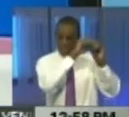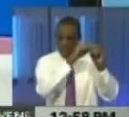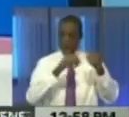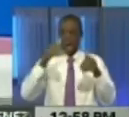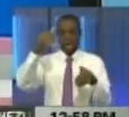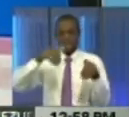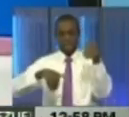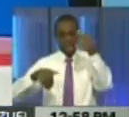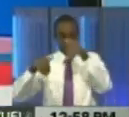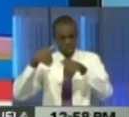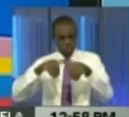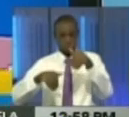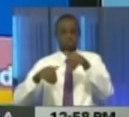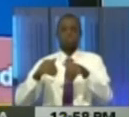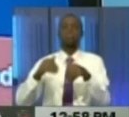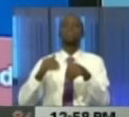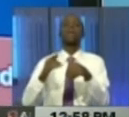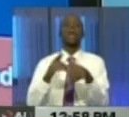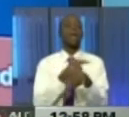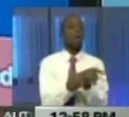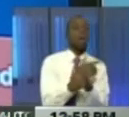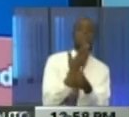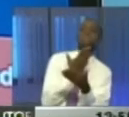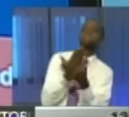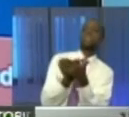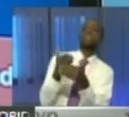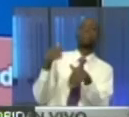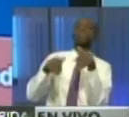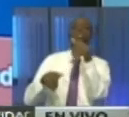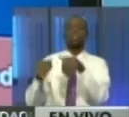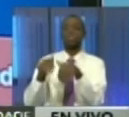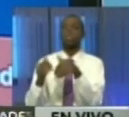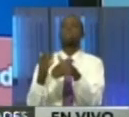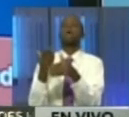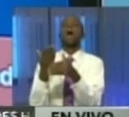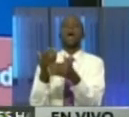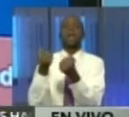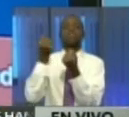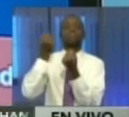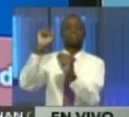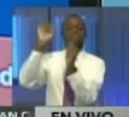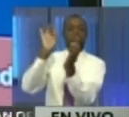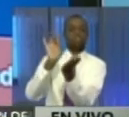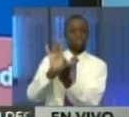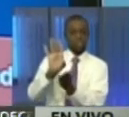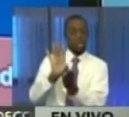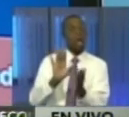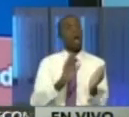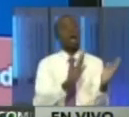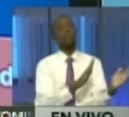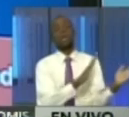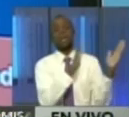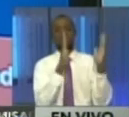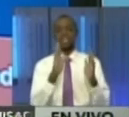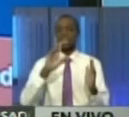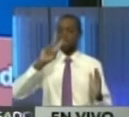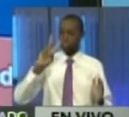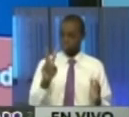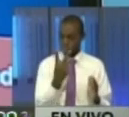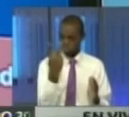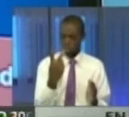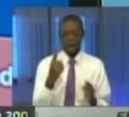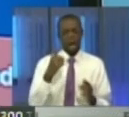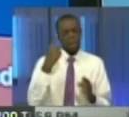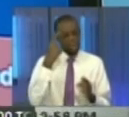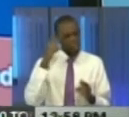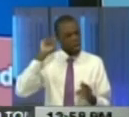caso de solicitud de referendo revocatorio, pasamos a la segunda parte donde vamos a recordar, vamos a ver